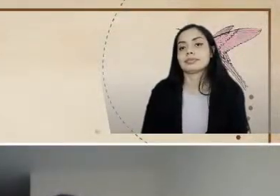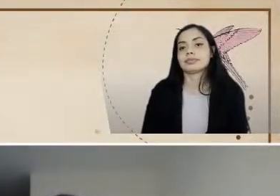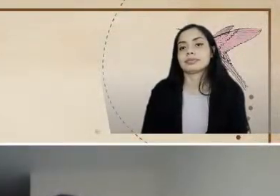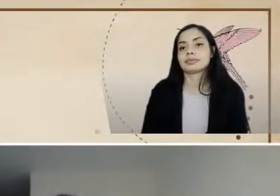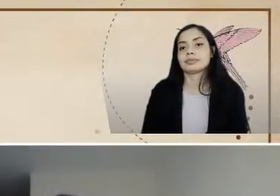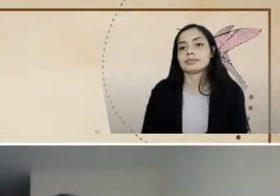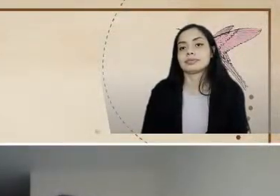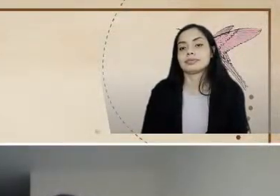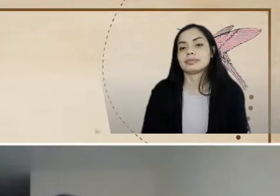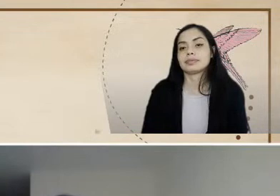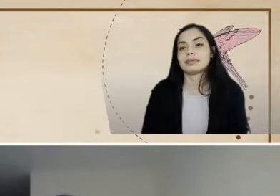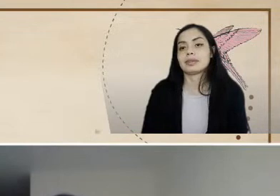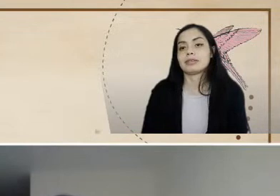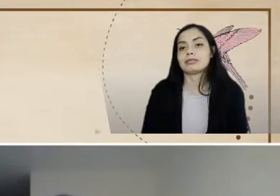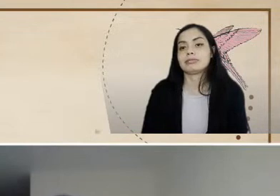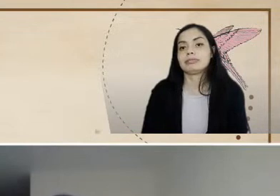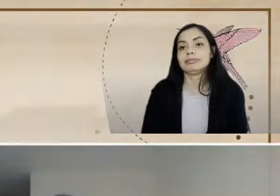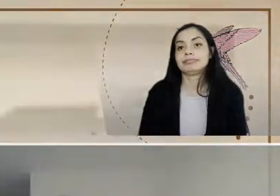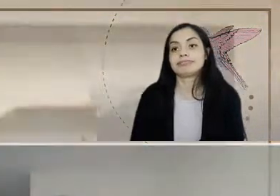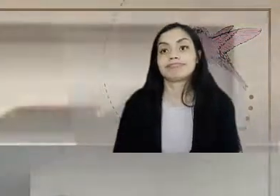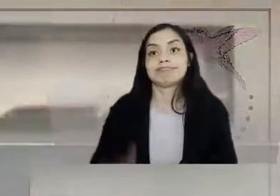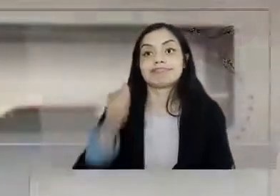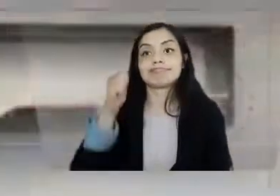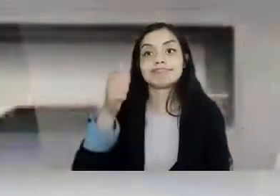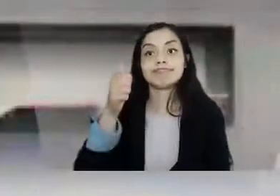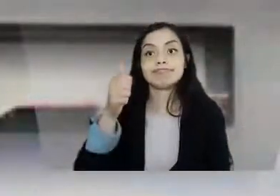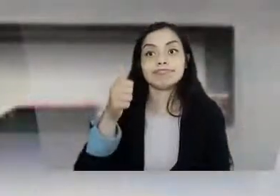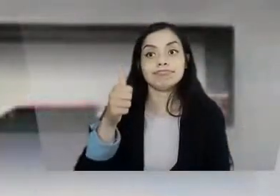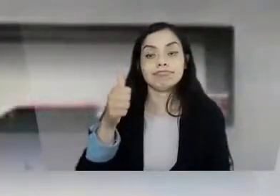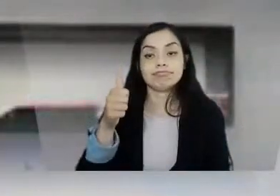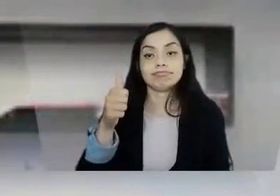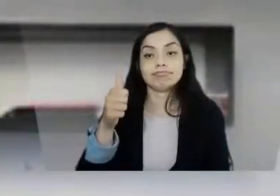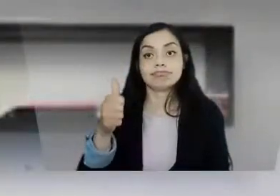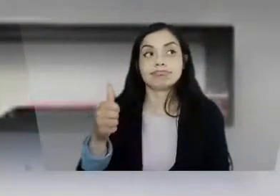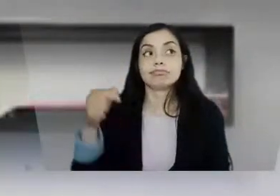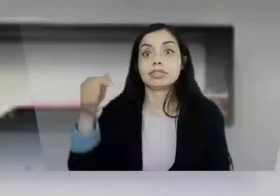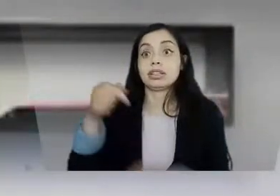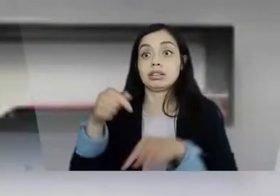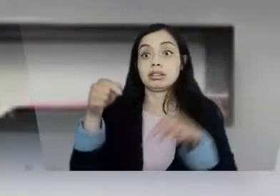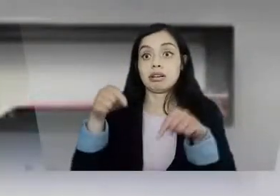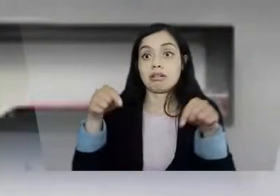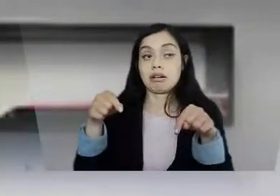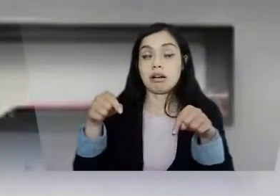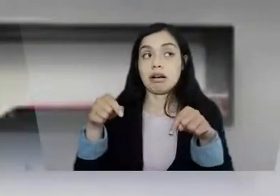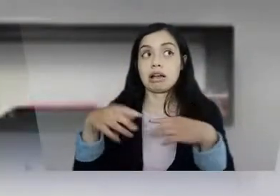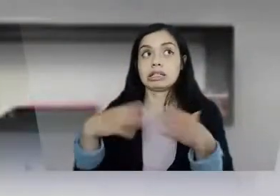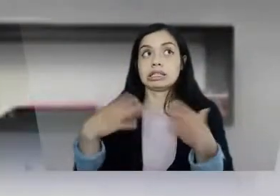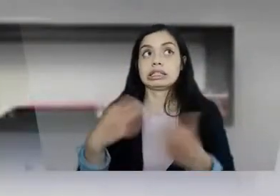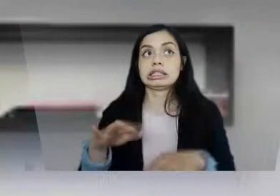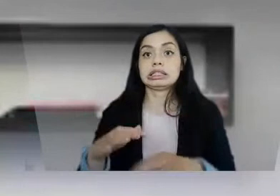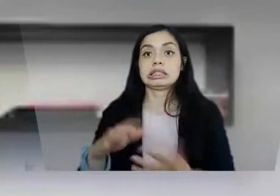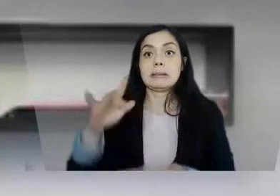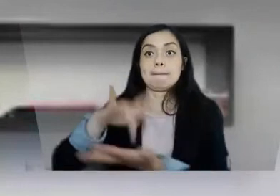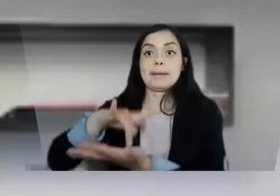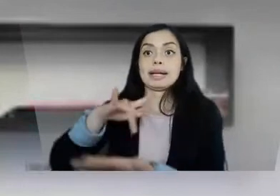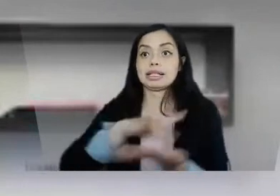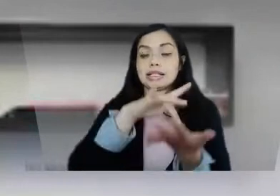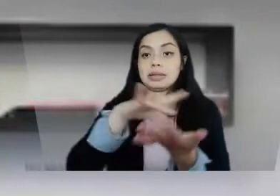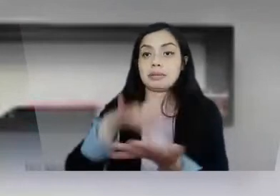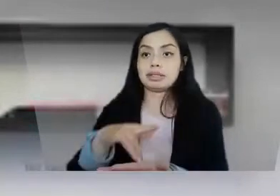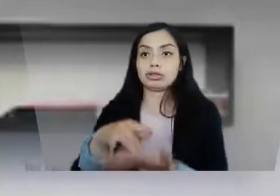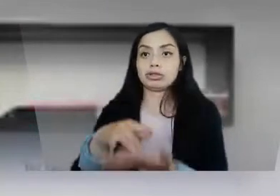Bueno, aquí tenemos una participación no solamente muy nutrida en términos de los diferentes roles que tuvieron